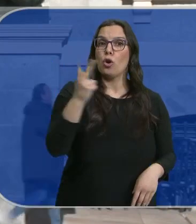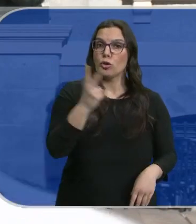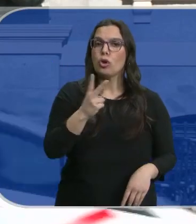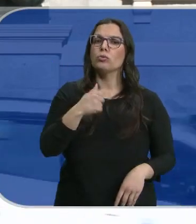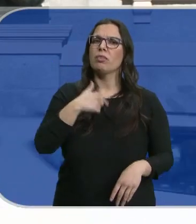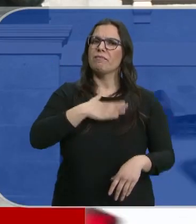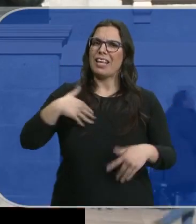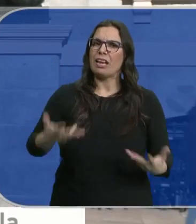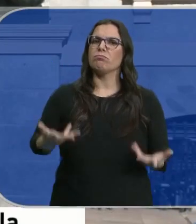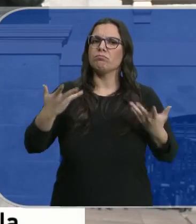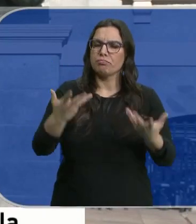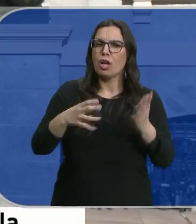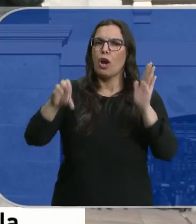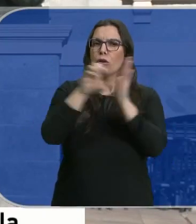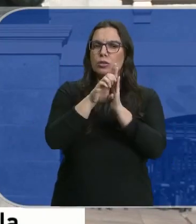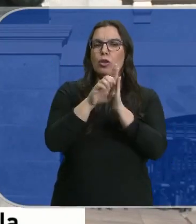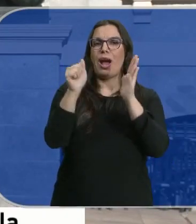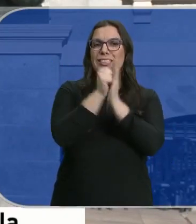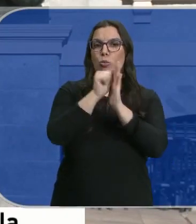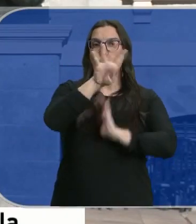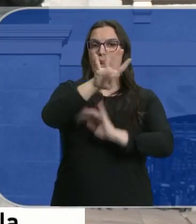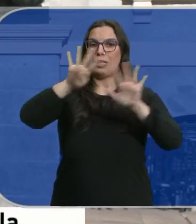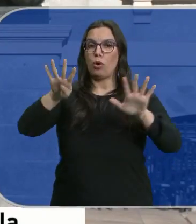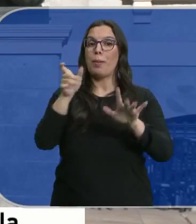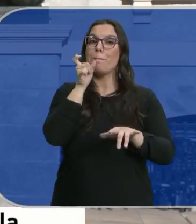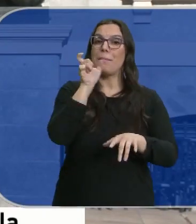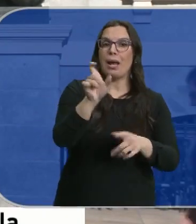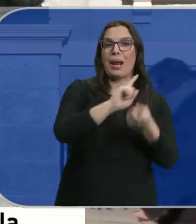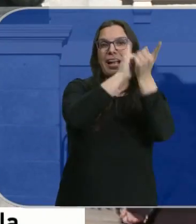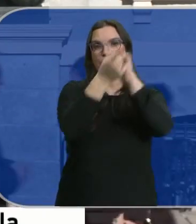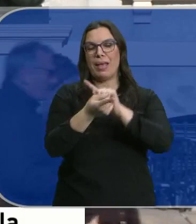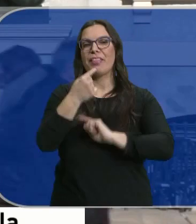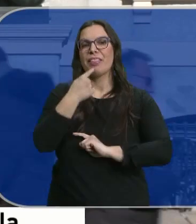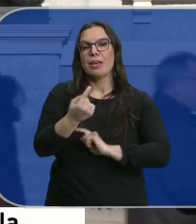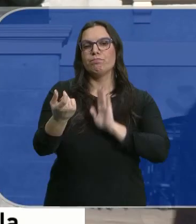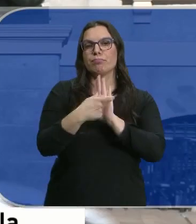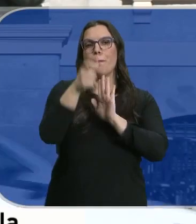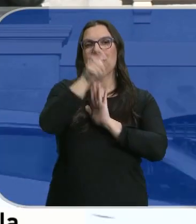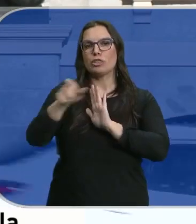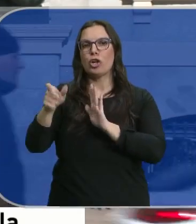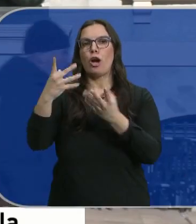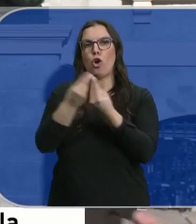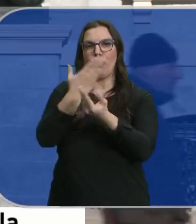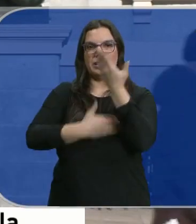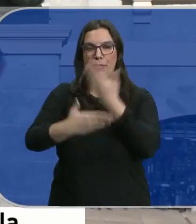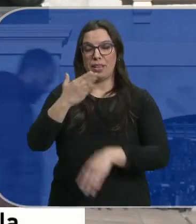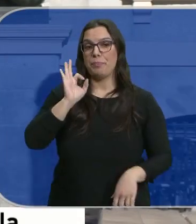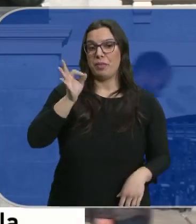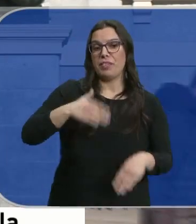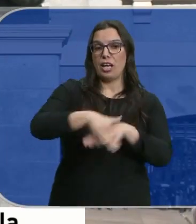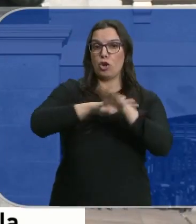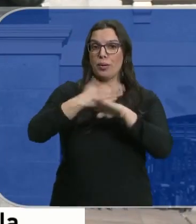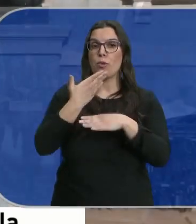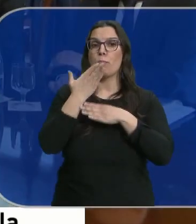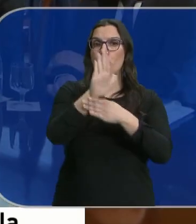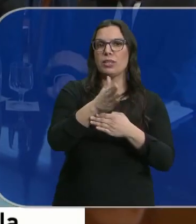su predisposición para cambiar ese artículo 49 y sustituir la palabra disminuido por la de persona con discapacidad. Es cierto que el Gobierno ha extendido